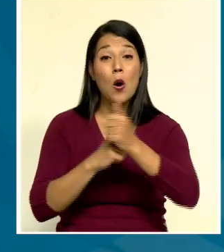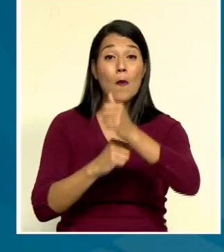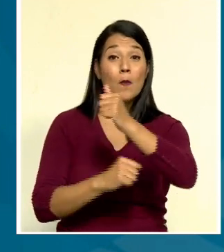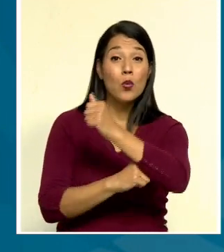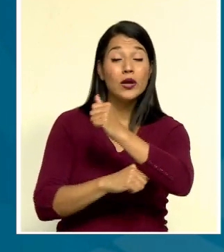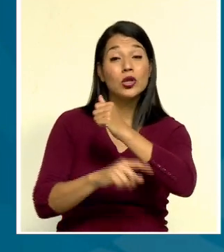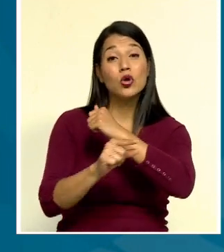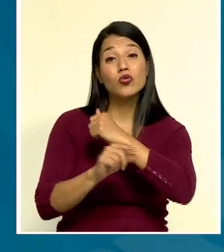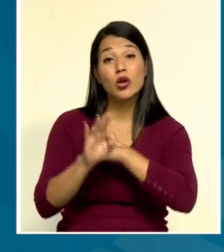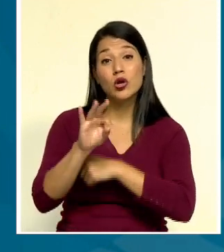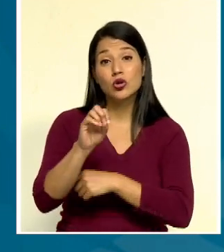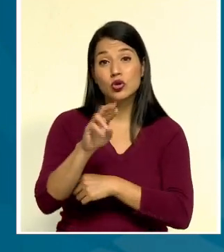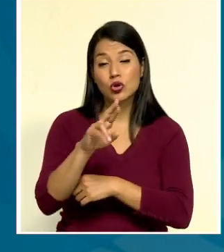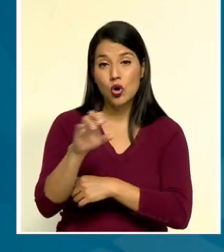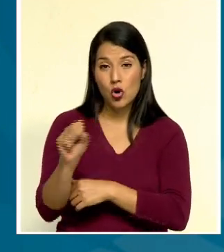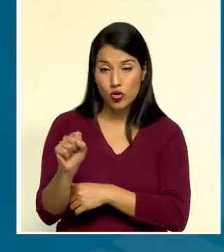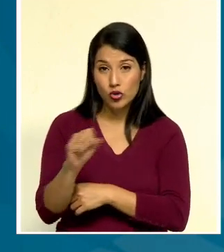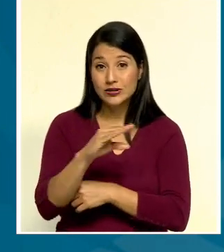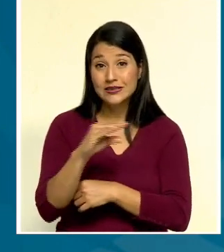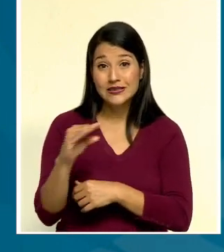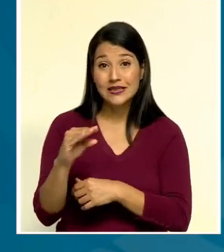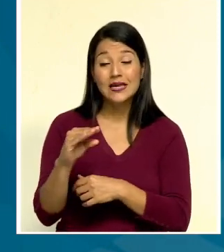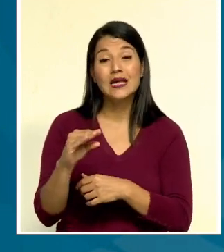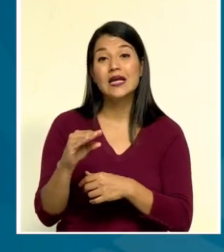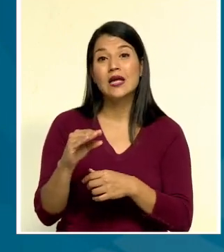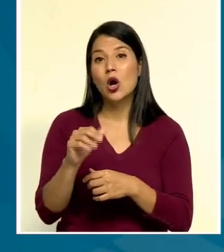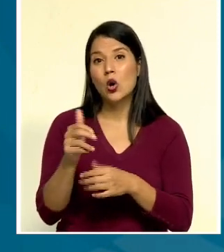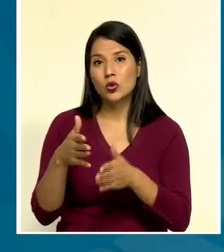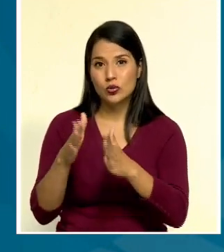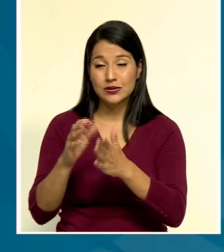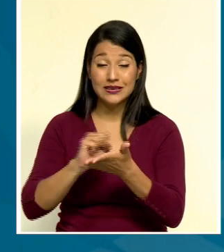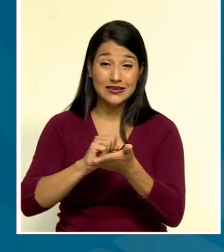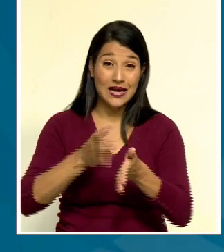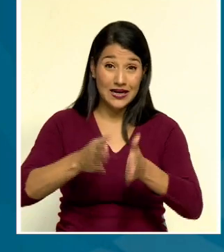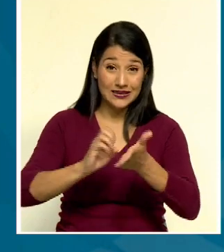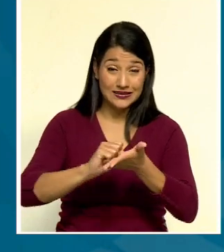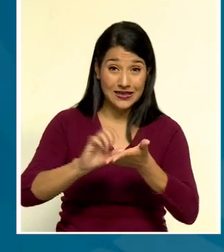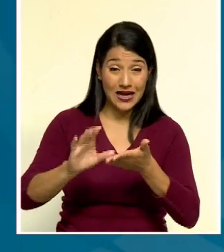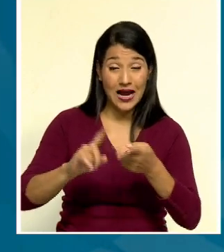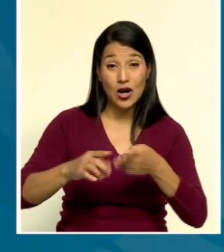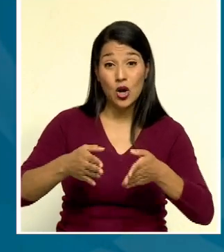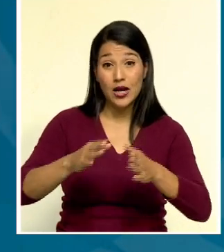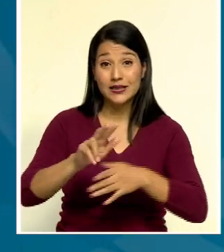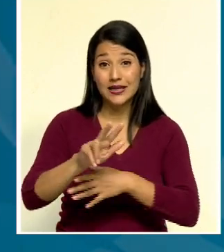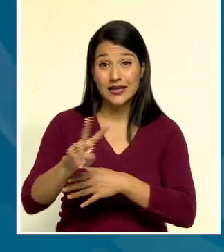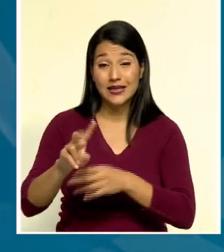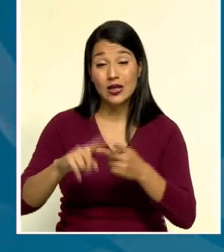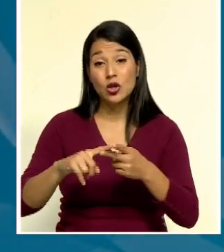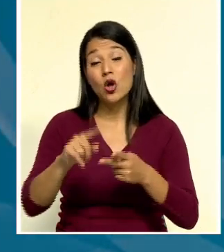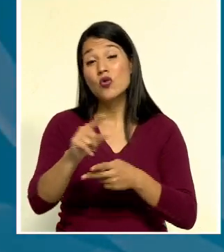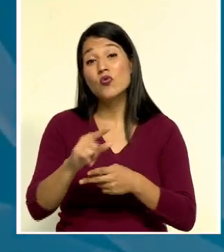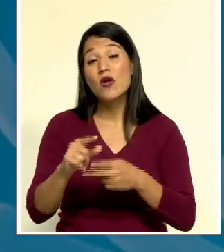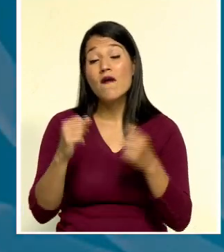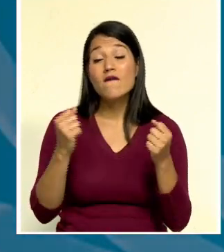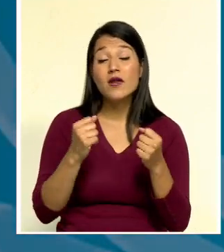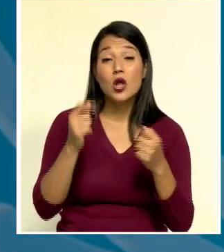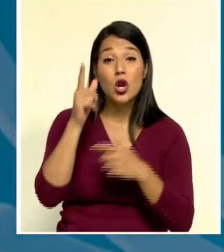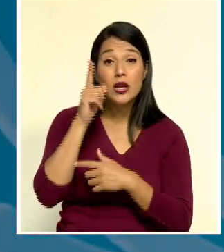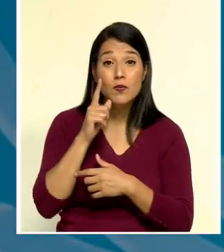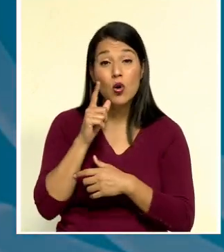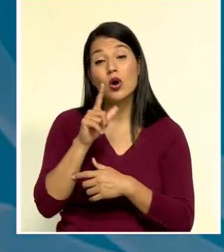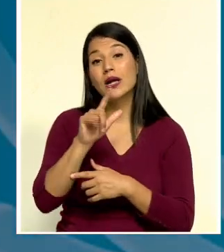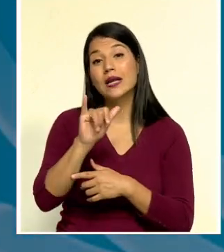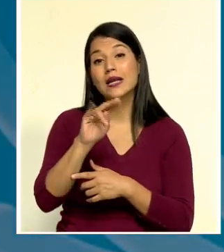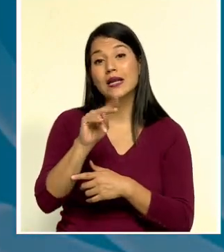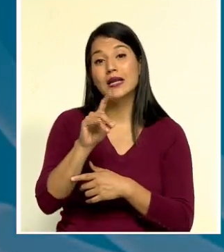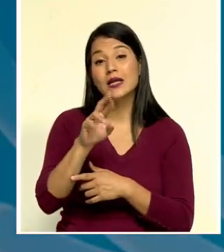río Torres e intercambio de circunvalación, carretera San Carlos, ruta 32, Río Frío Limón, radial Lindora, carretera